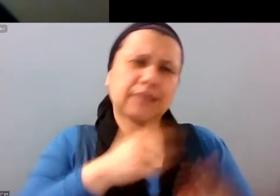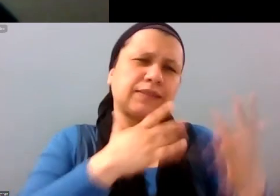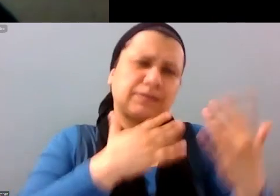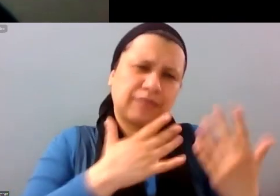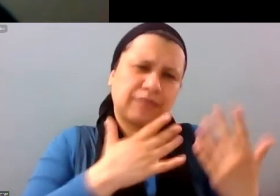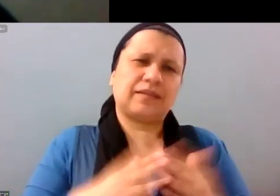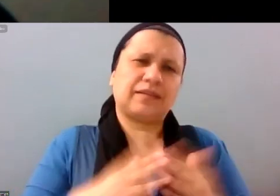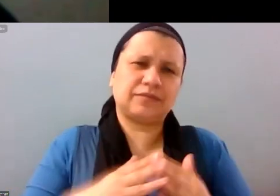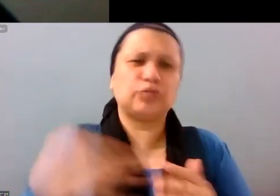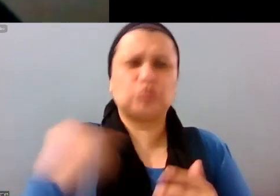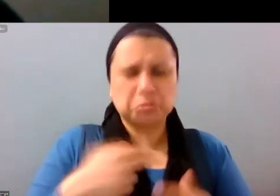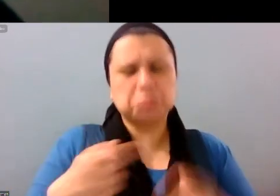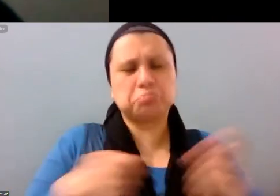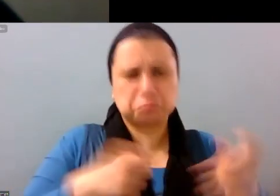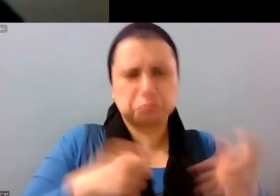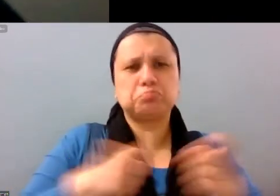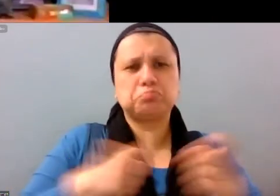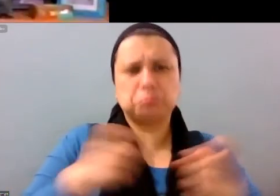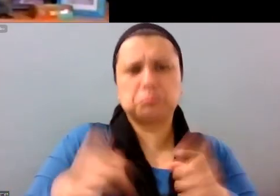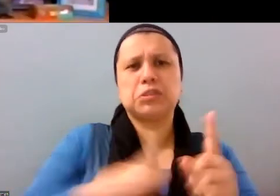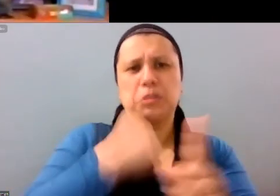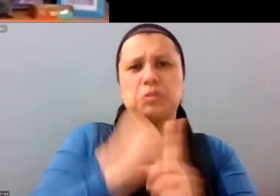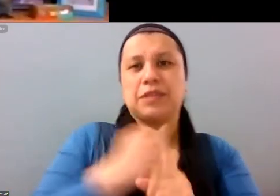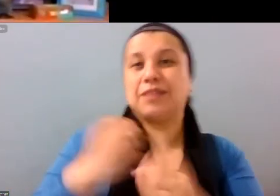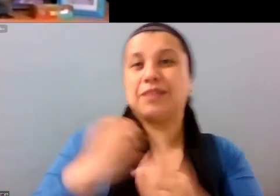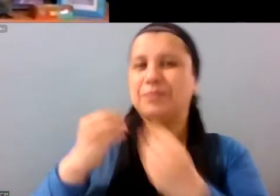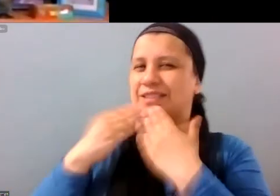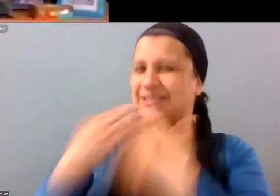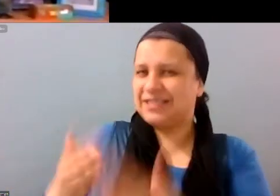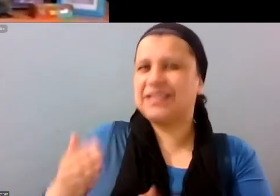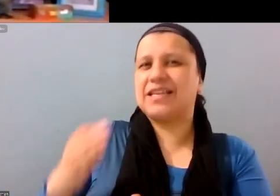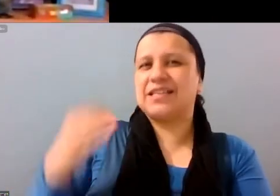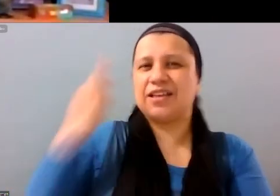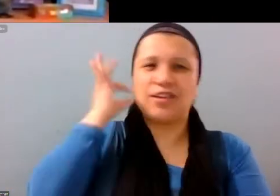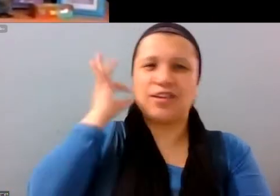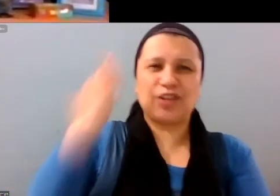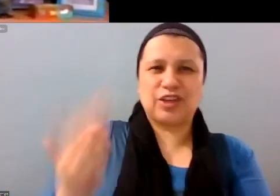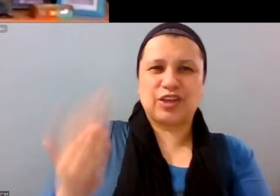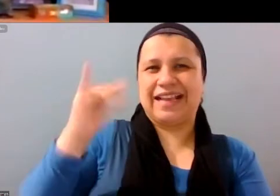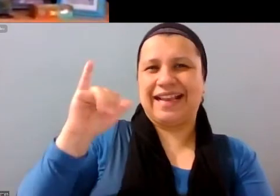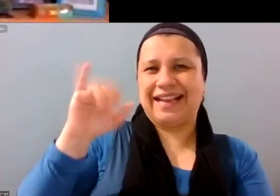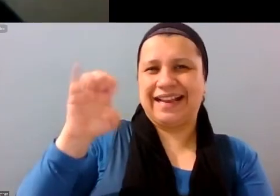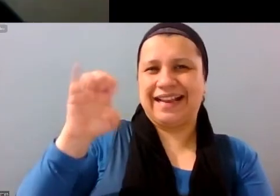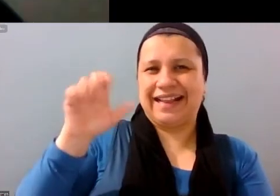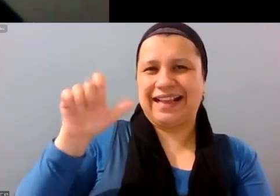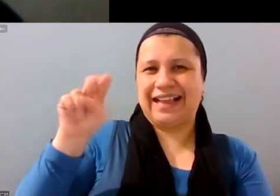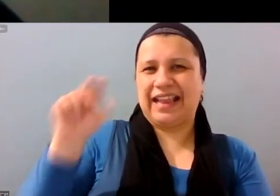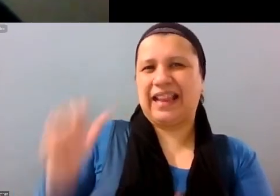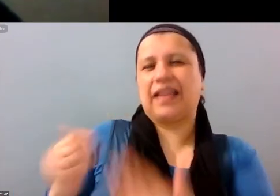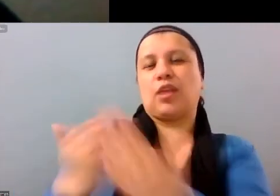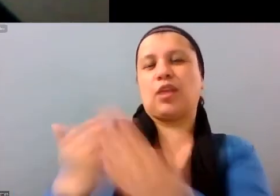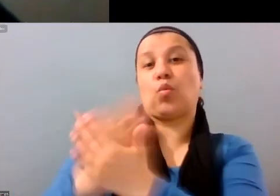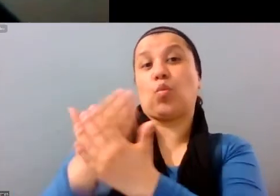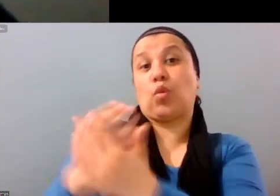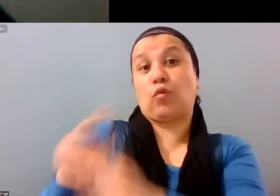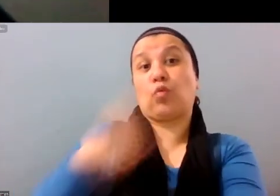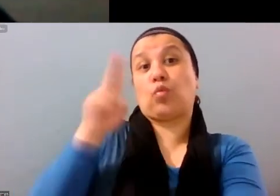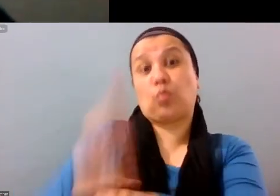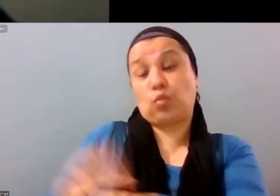manejando la situación muchas gracias doña Eliana así es estamos en una nueva normalidad en una nueva